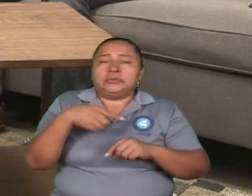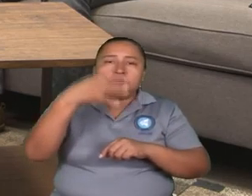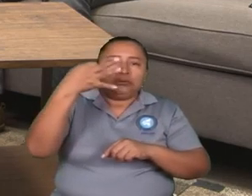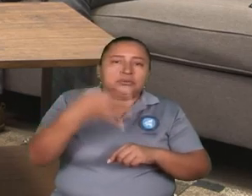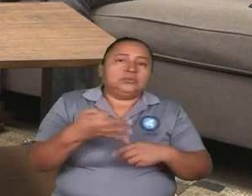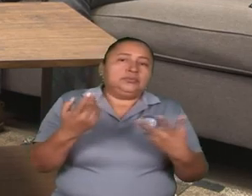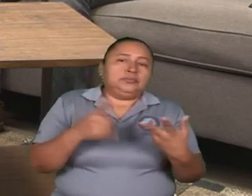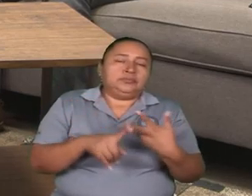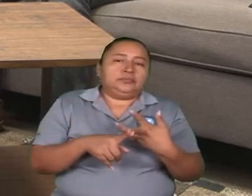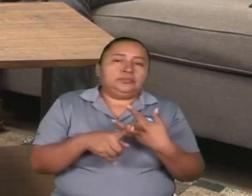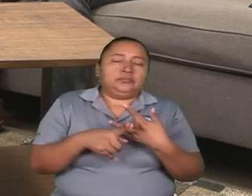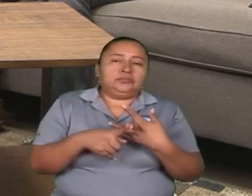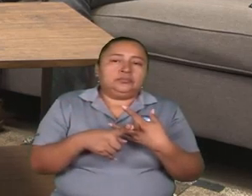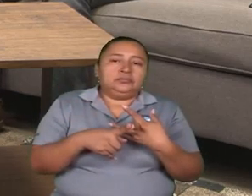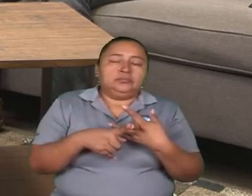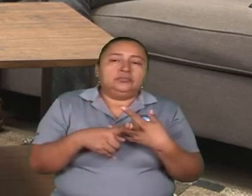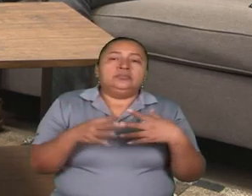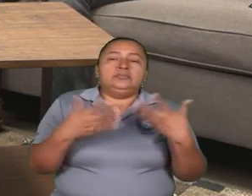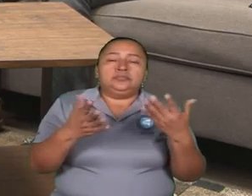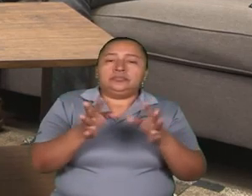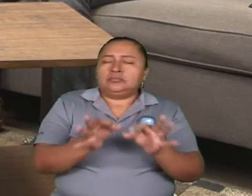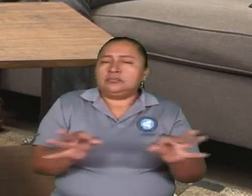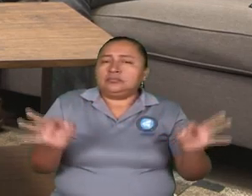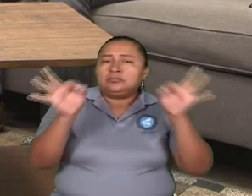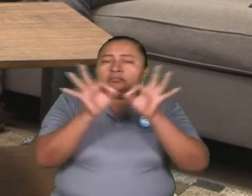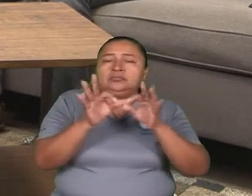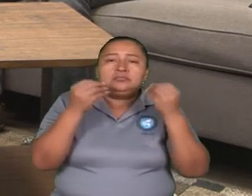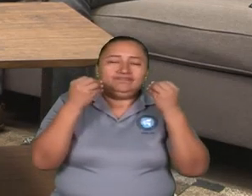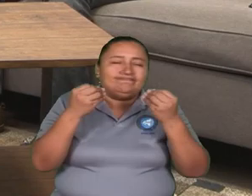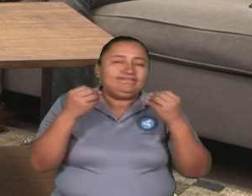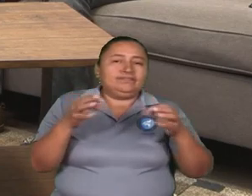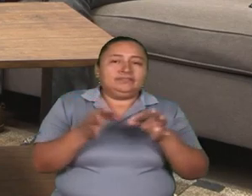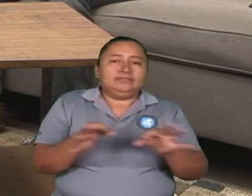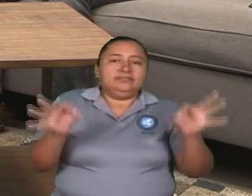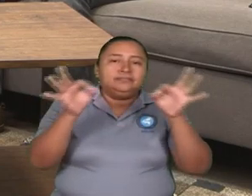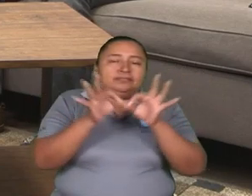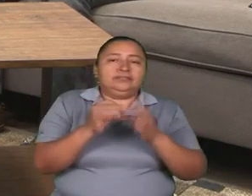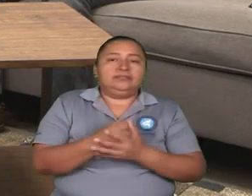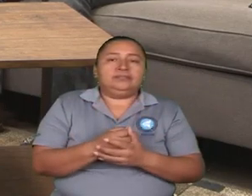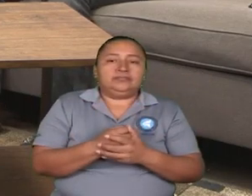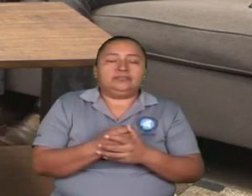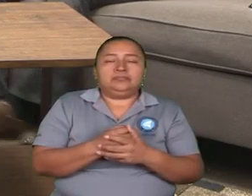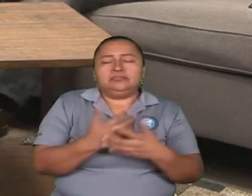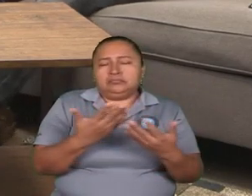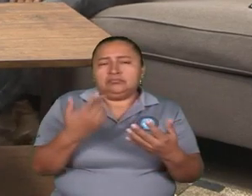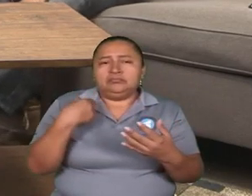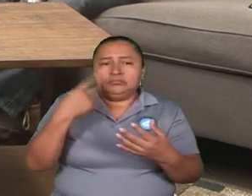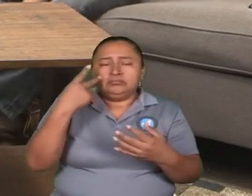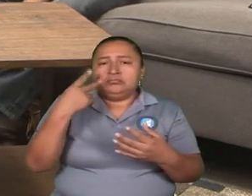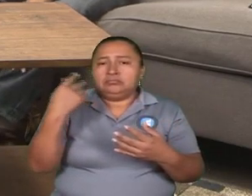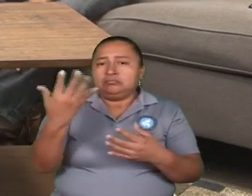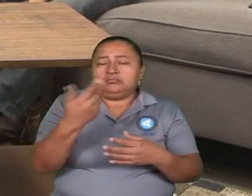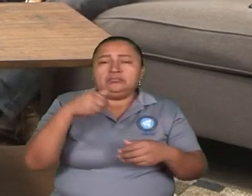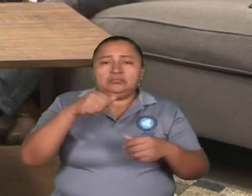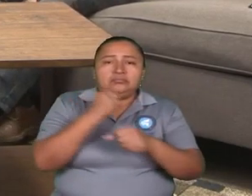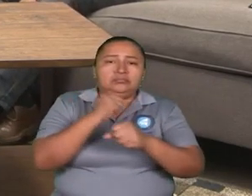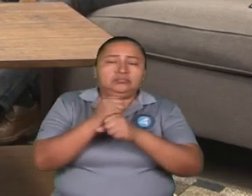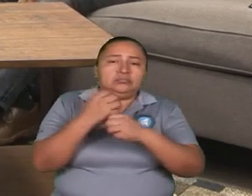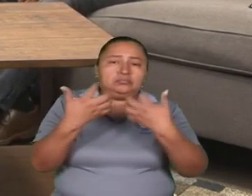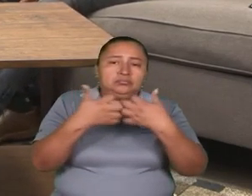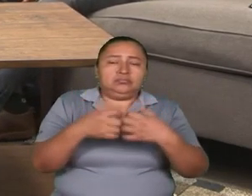el remozamiento de parques, las calles. Entonces, por ejemplo, hace poco tuvimos una reunión